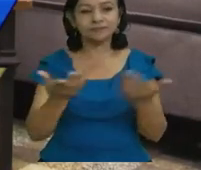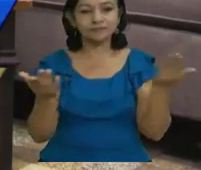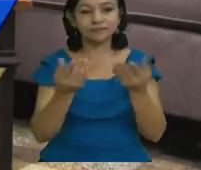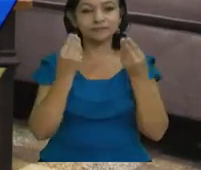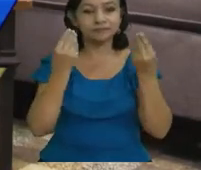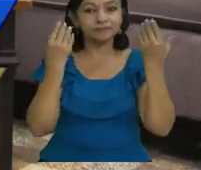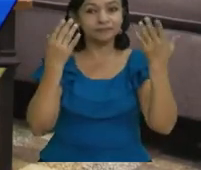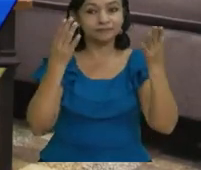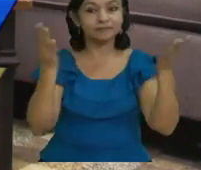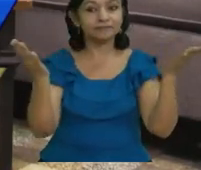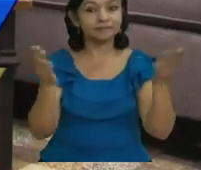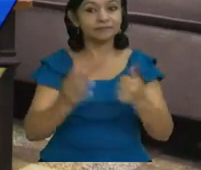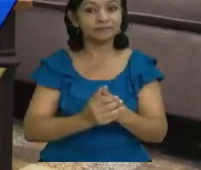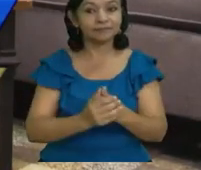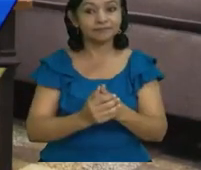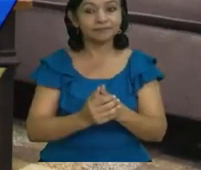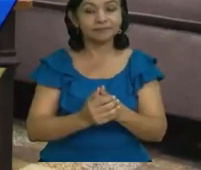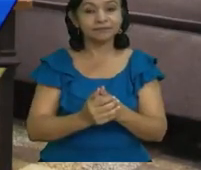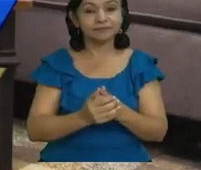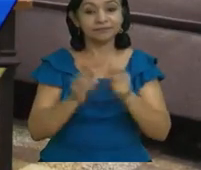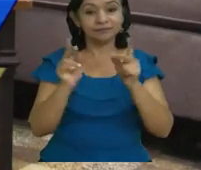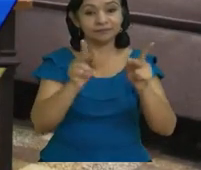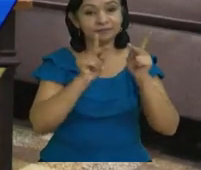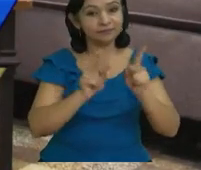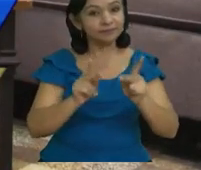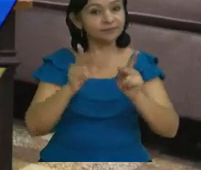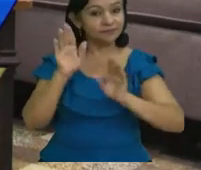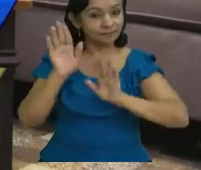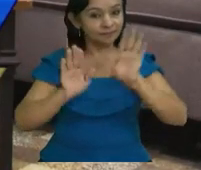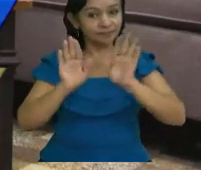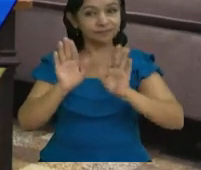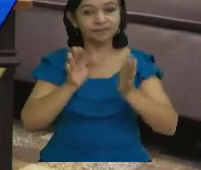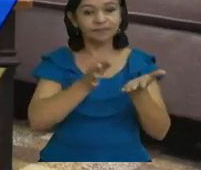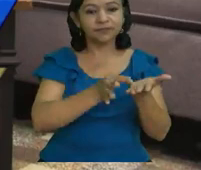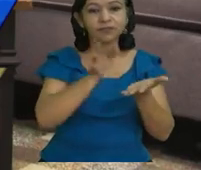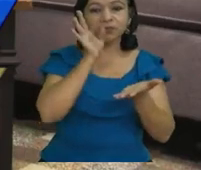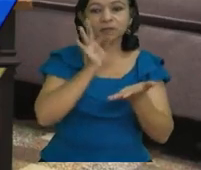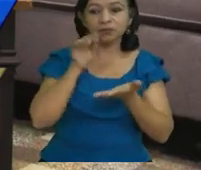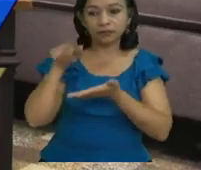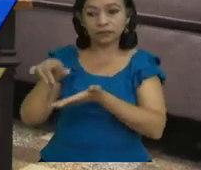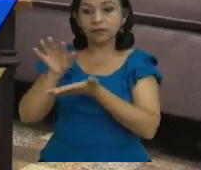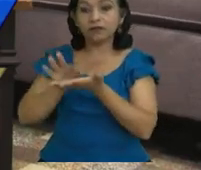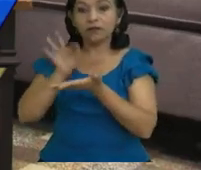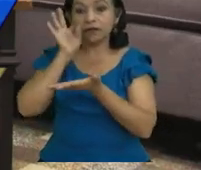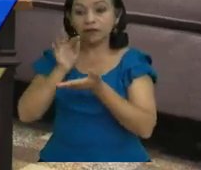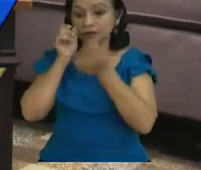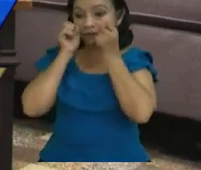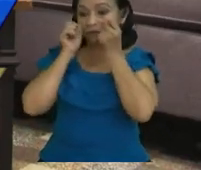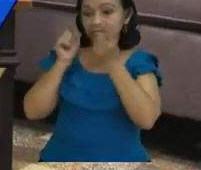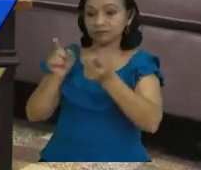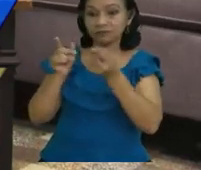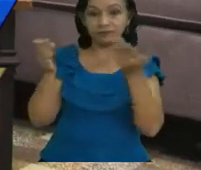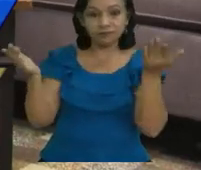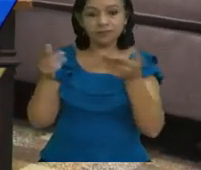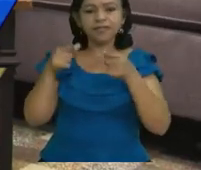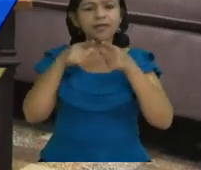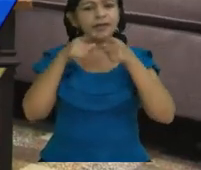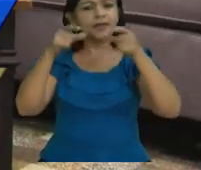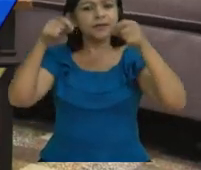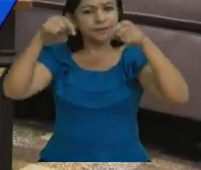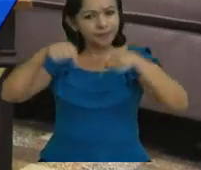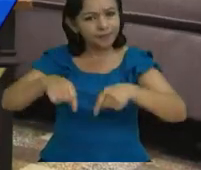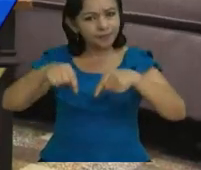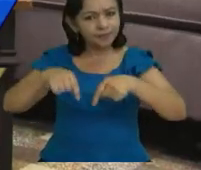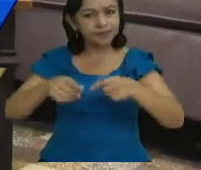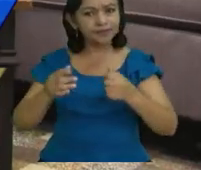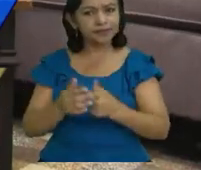Muchas cualidades también de parte de los baristas, ¿no? Sí, inclusive en el café nos quedamos asustadísimos, porque nosotros vemos aquí a Managua, ¿verdad?